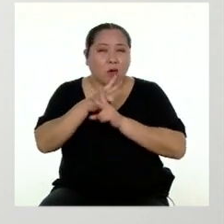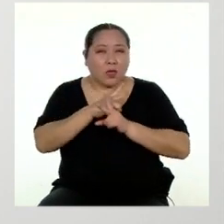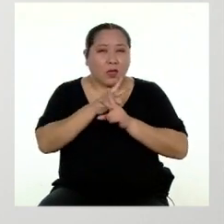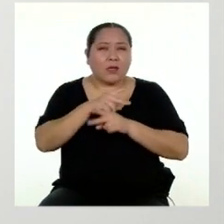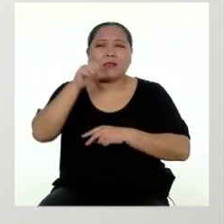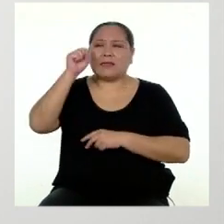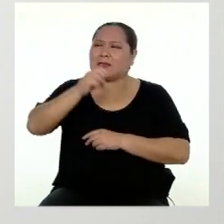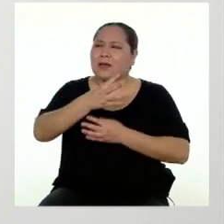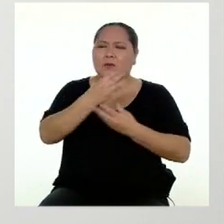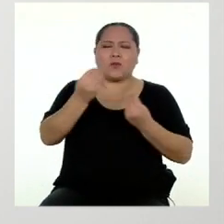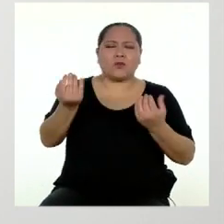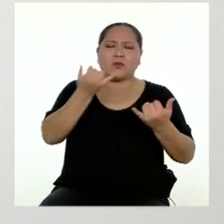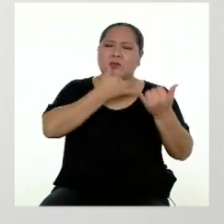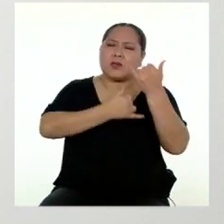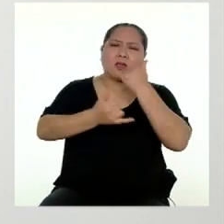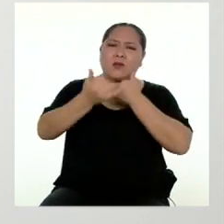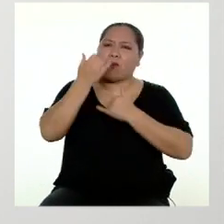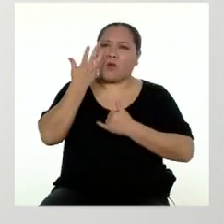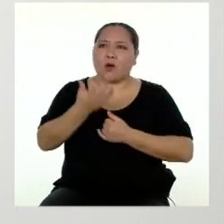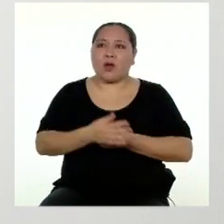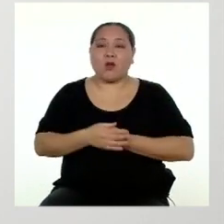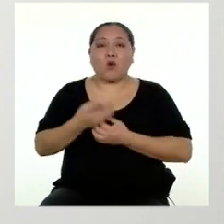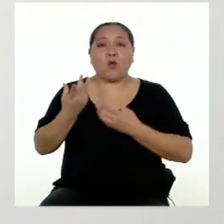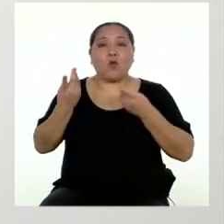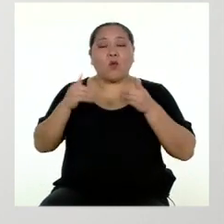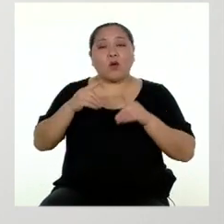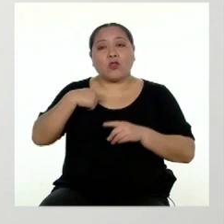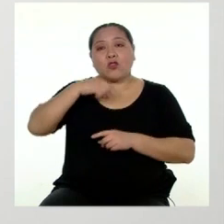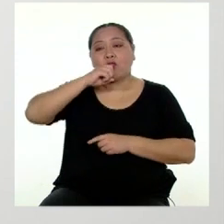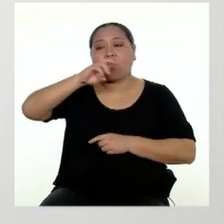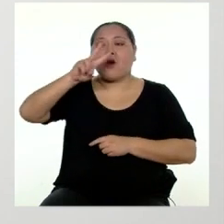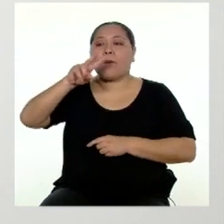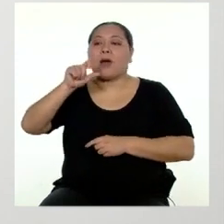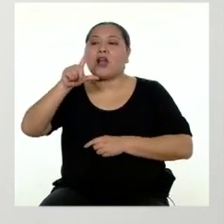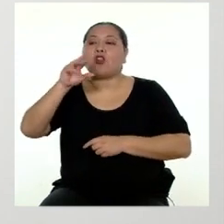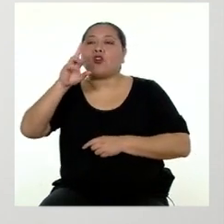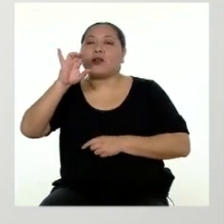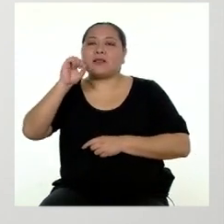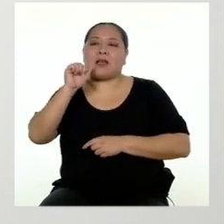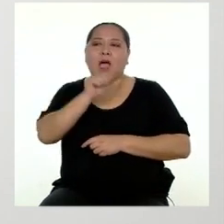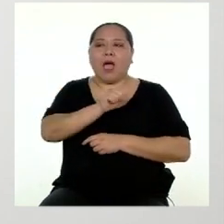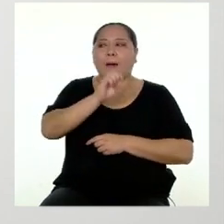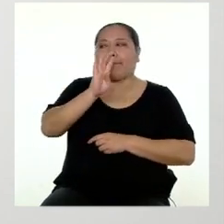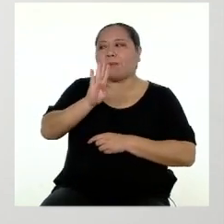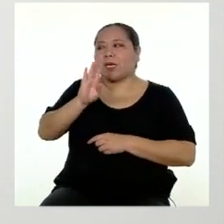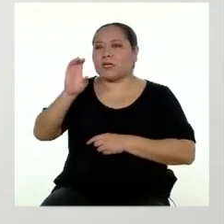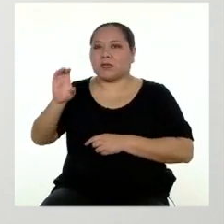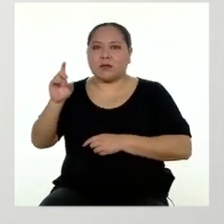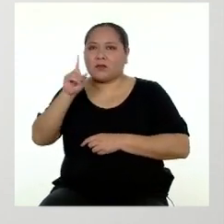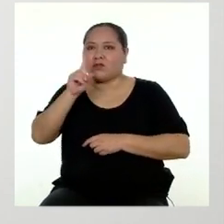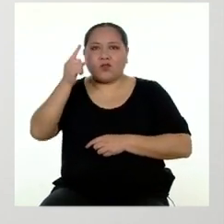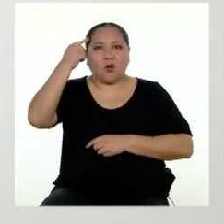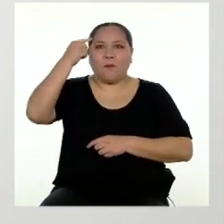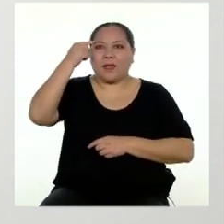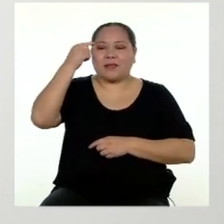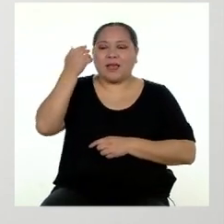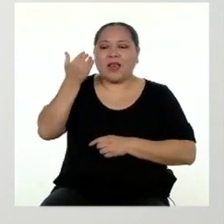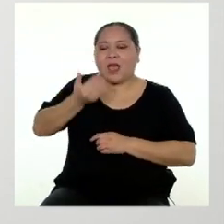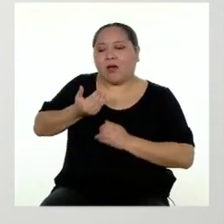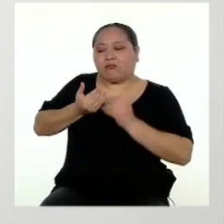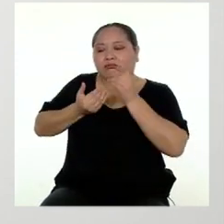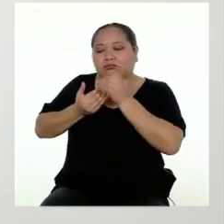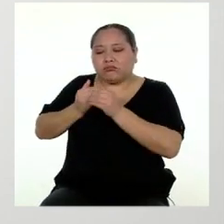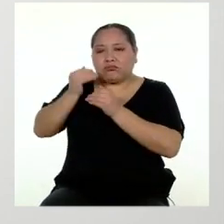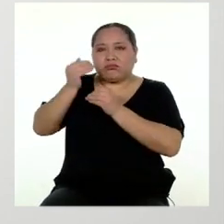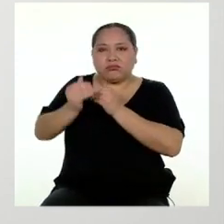error común en muchos estudiantes. Cuando yo me refiero a valores A, B y C, no deberíamos considerar los valores